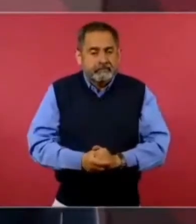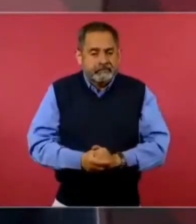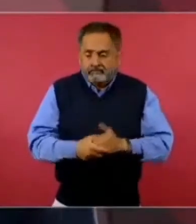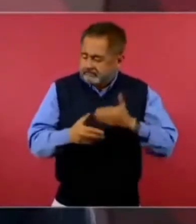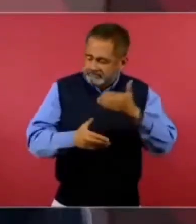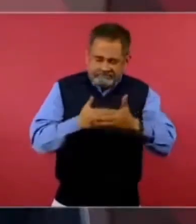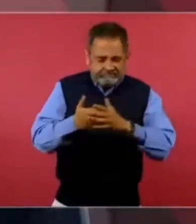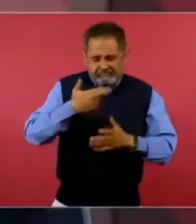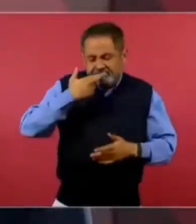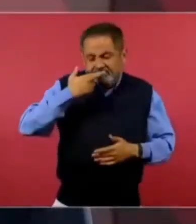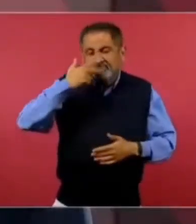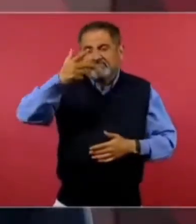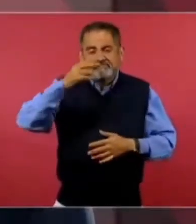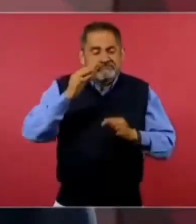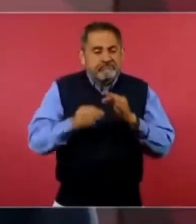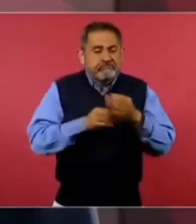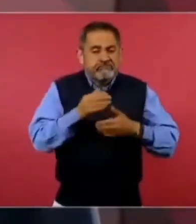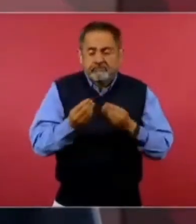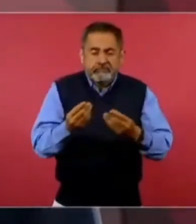Muchísimo.